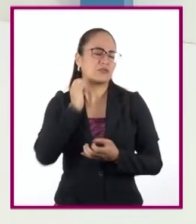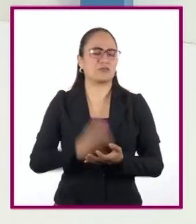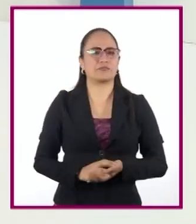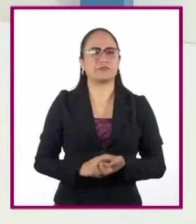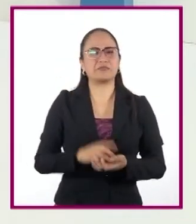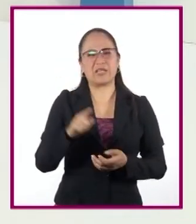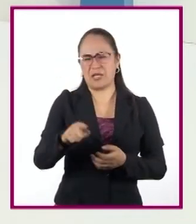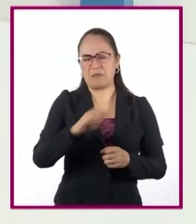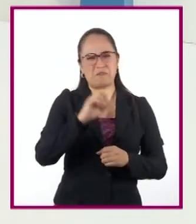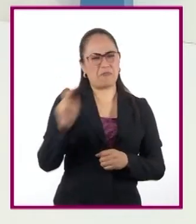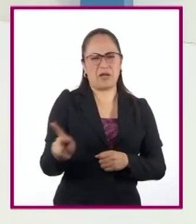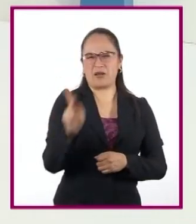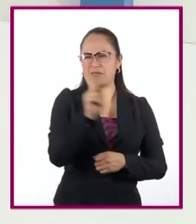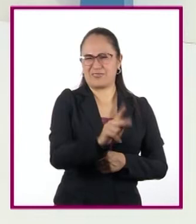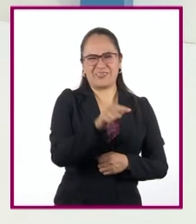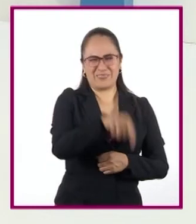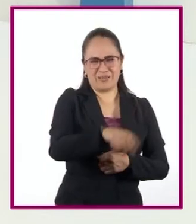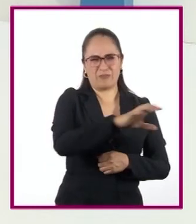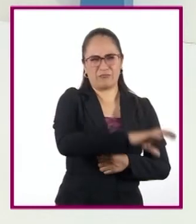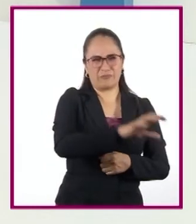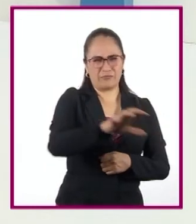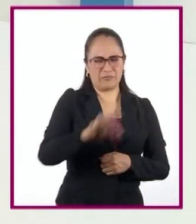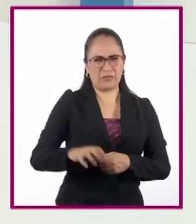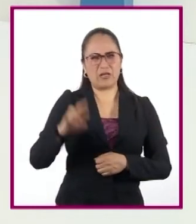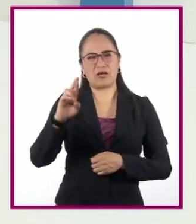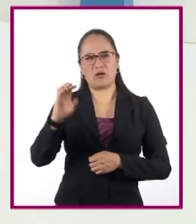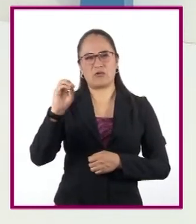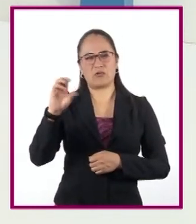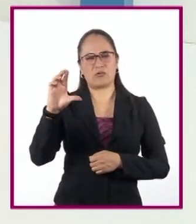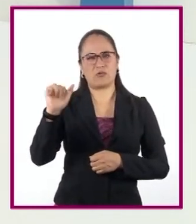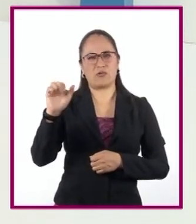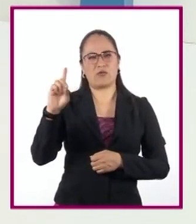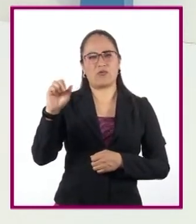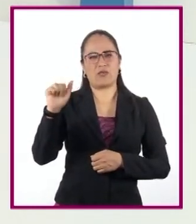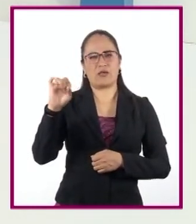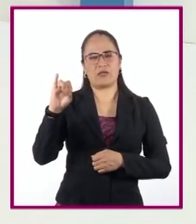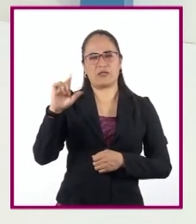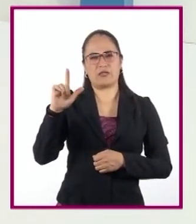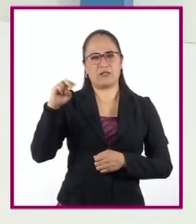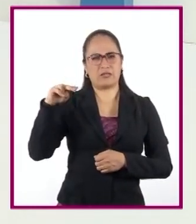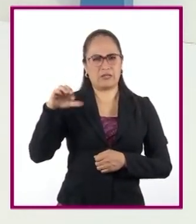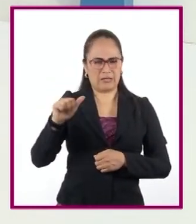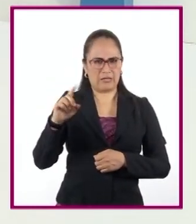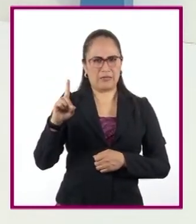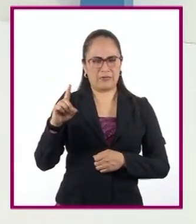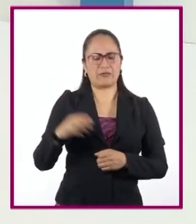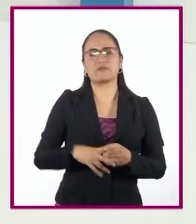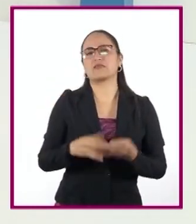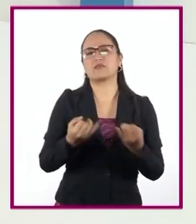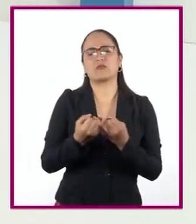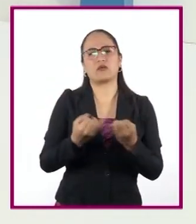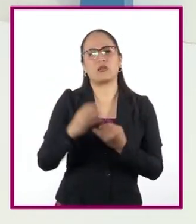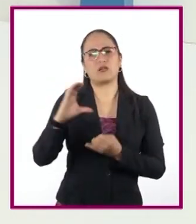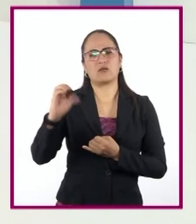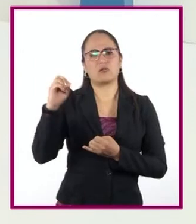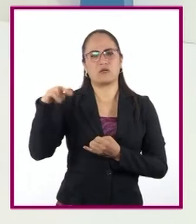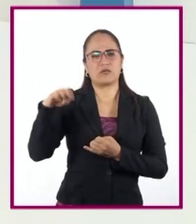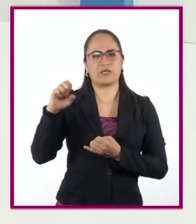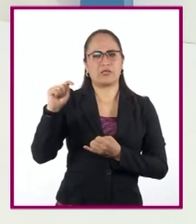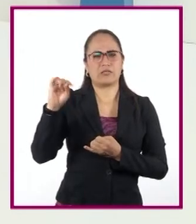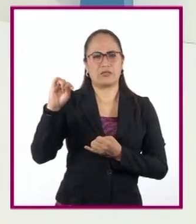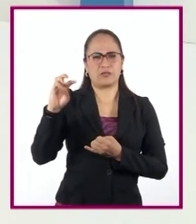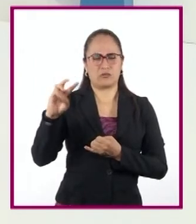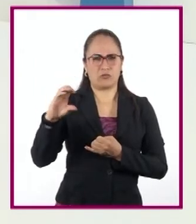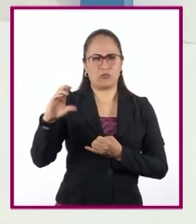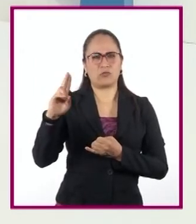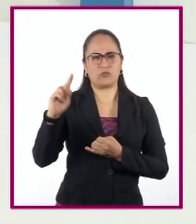todas las colonias, a excepción de Rhode Island y de Connecticut, donde el poder legislativo era elegido. El gobernador